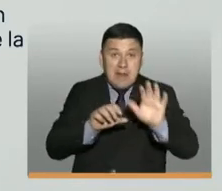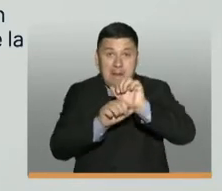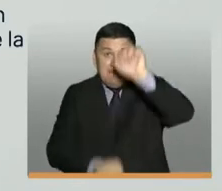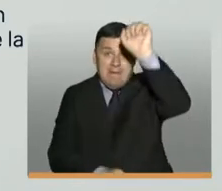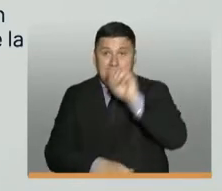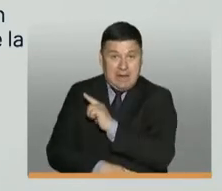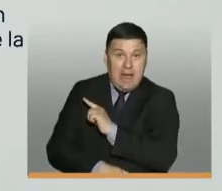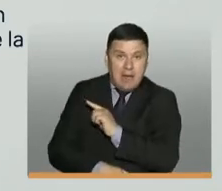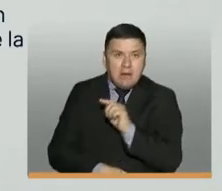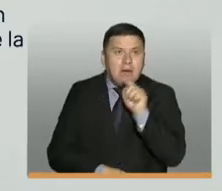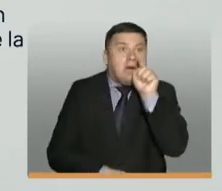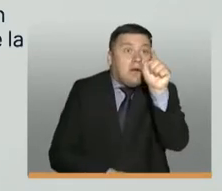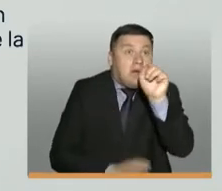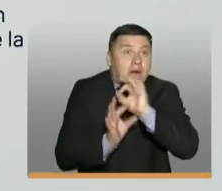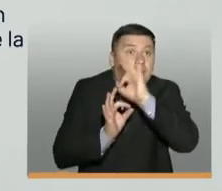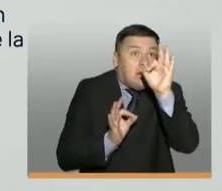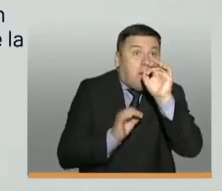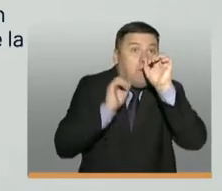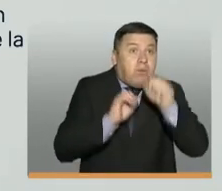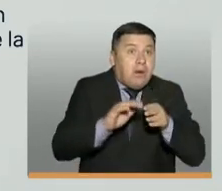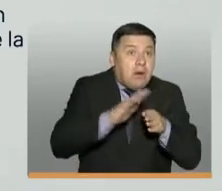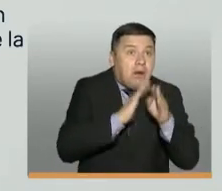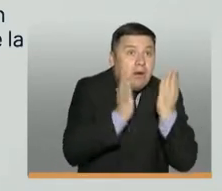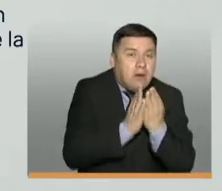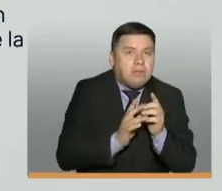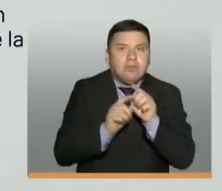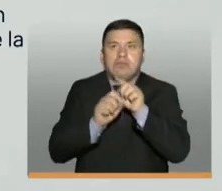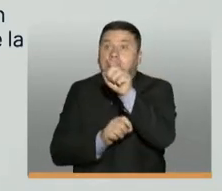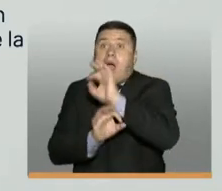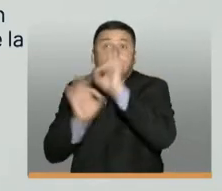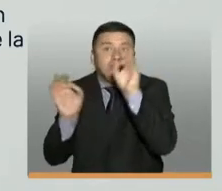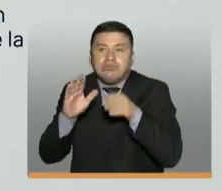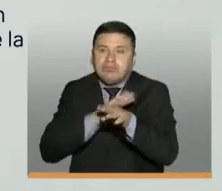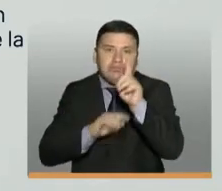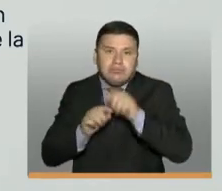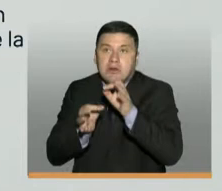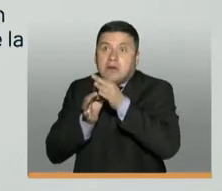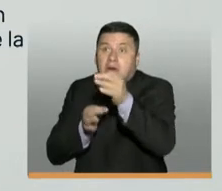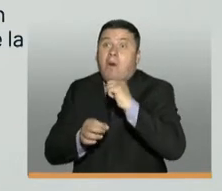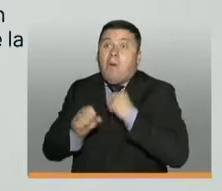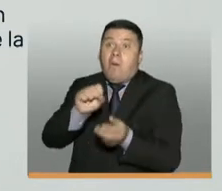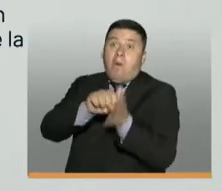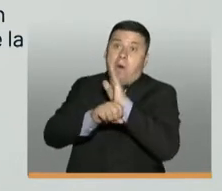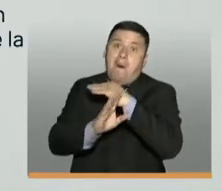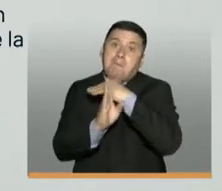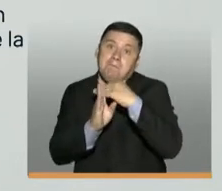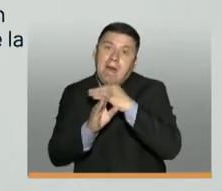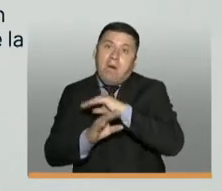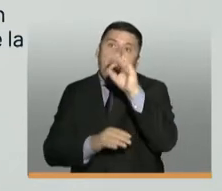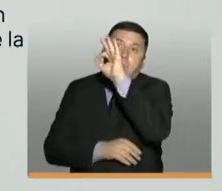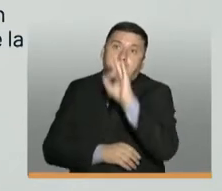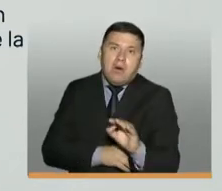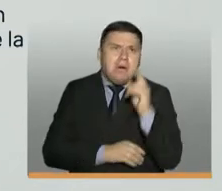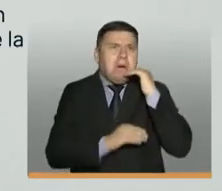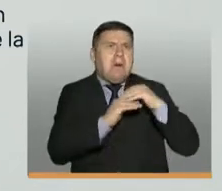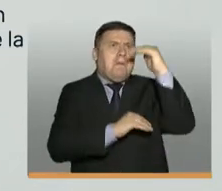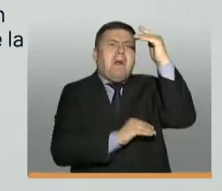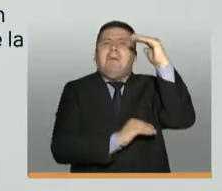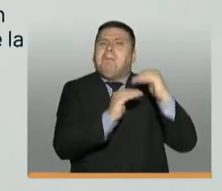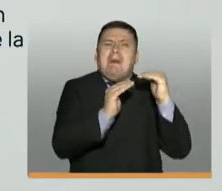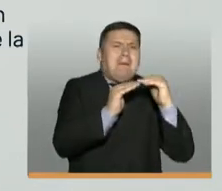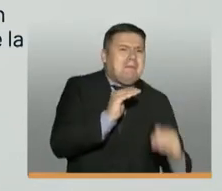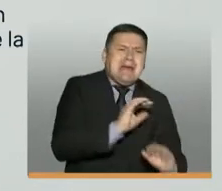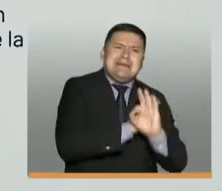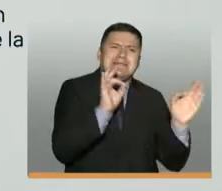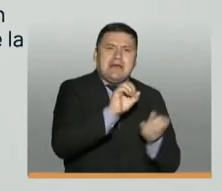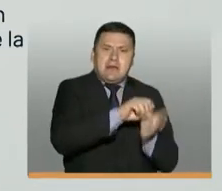cuenta, muy importante a nivel regional, la afectación de COVID, saber si era municipio no COVID o de baja afectación, que serán los municipios donde inicia